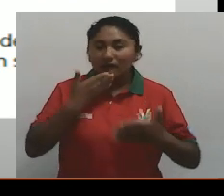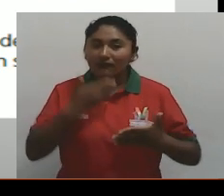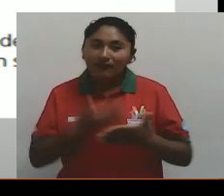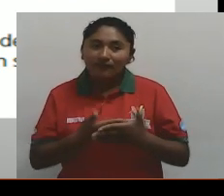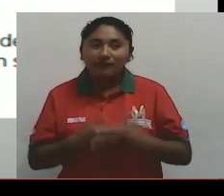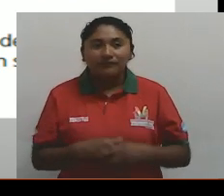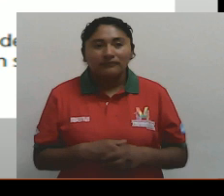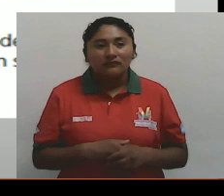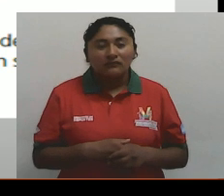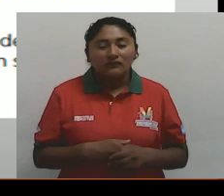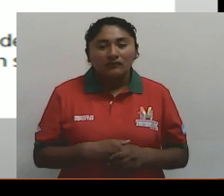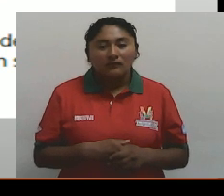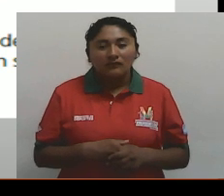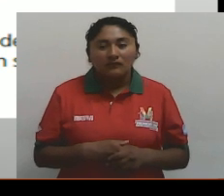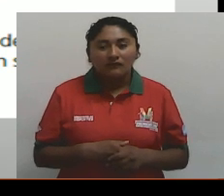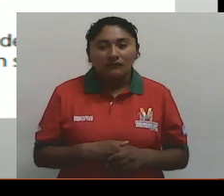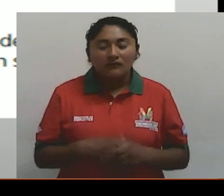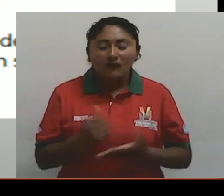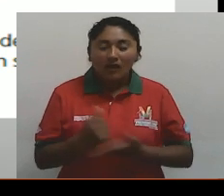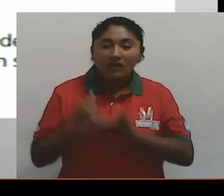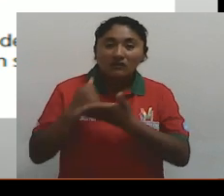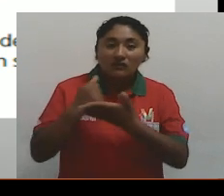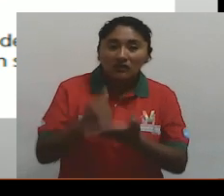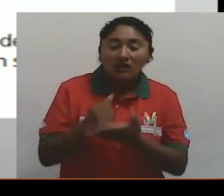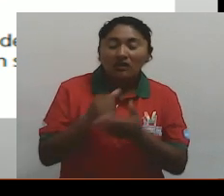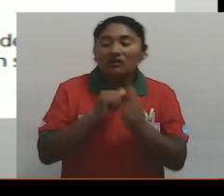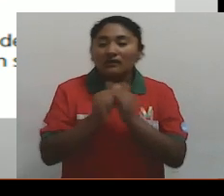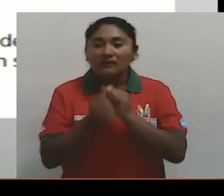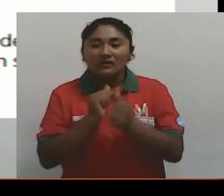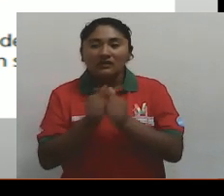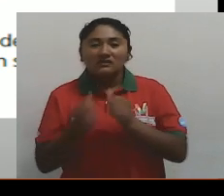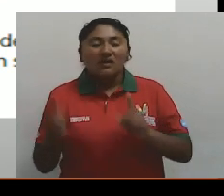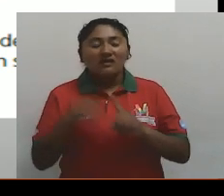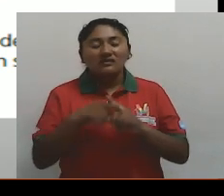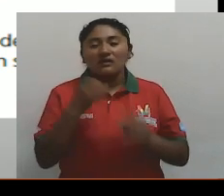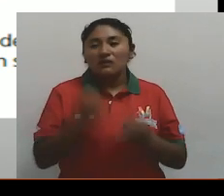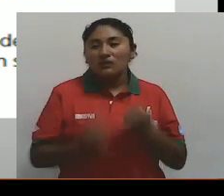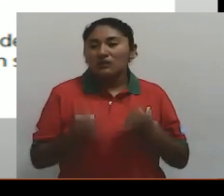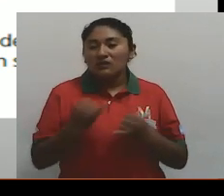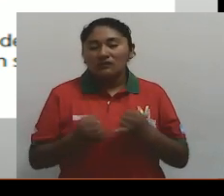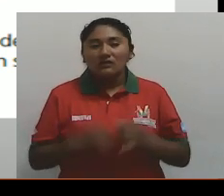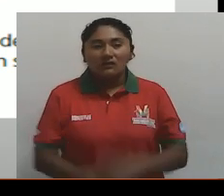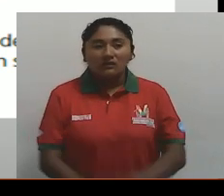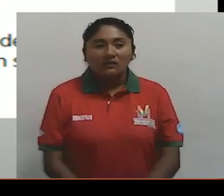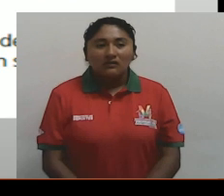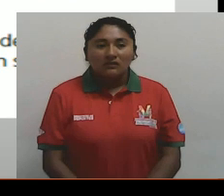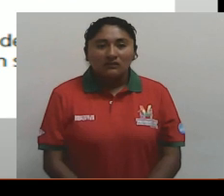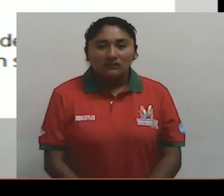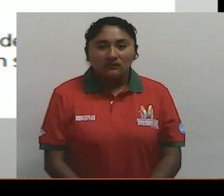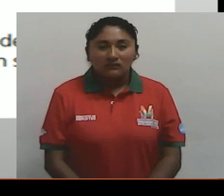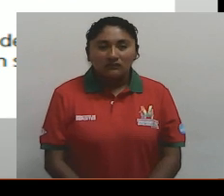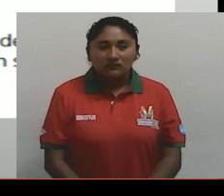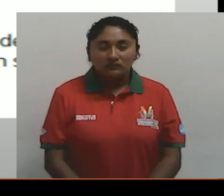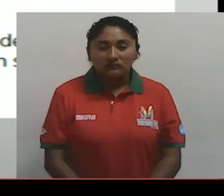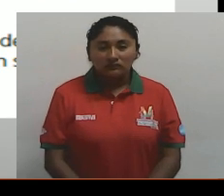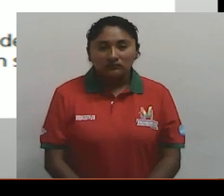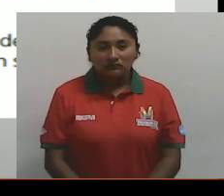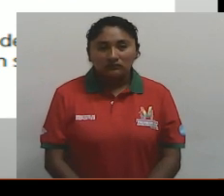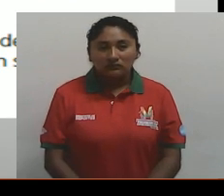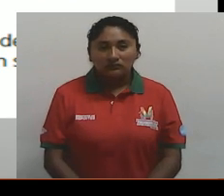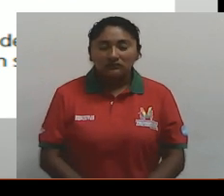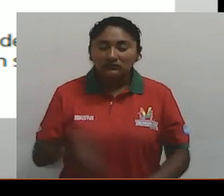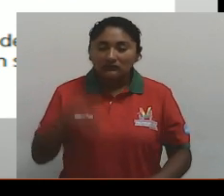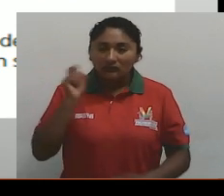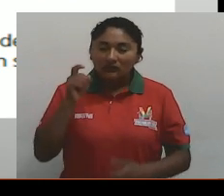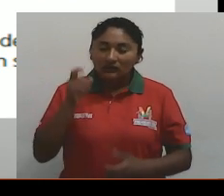la competencia y conduciéndola hasta el final. Y esta es la parte más importante. Siendo un educador, utilizando las reglas para